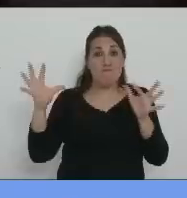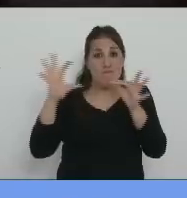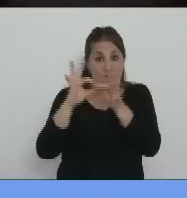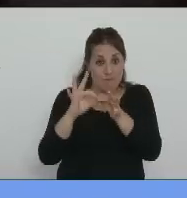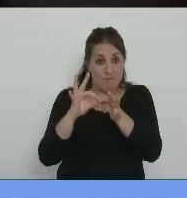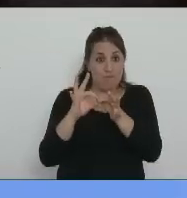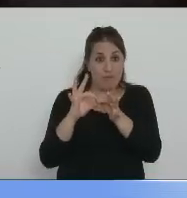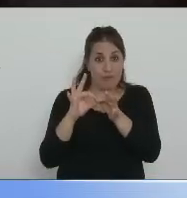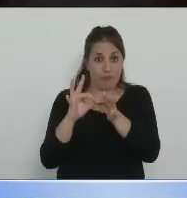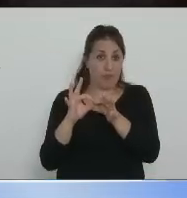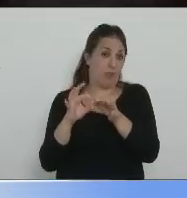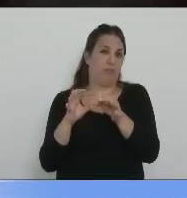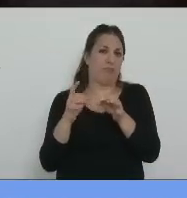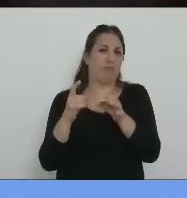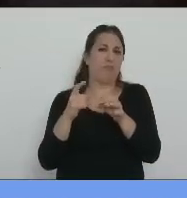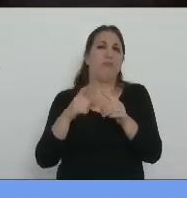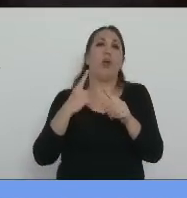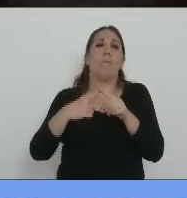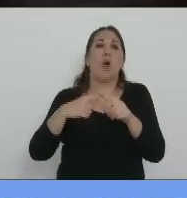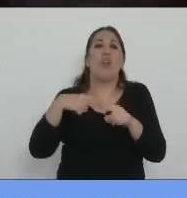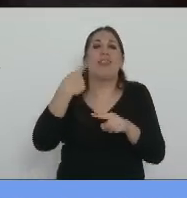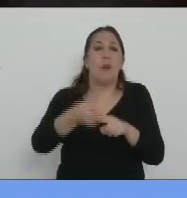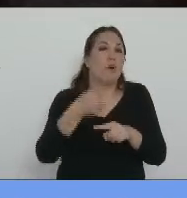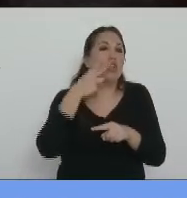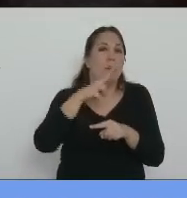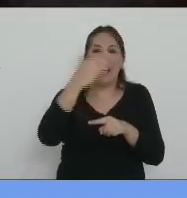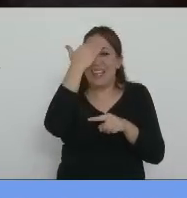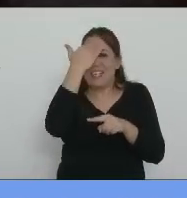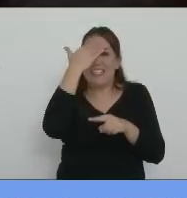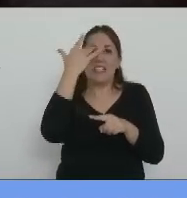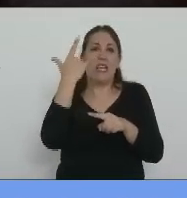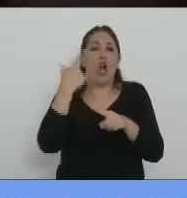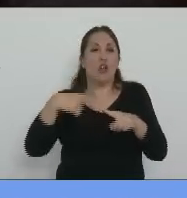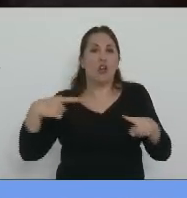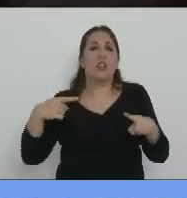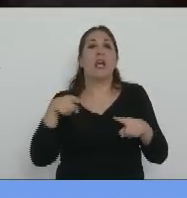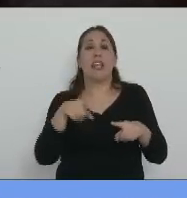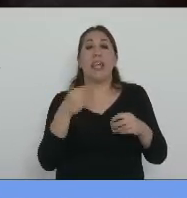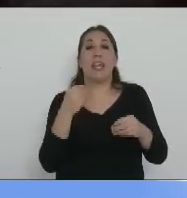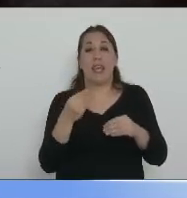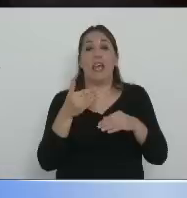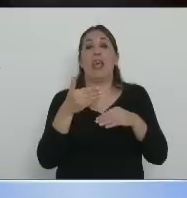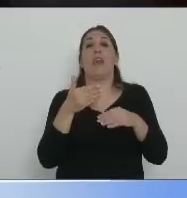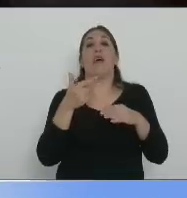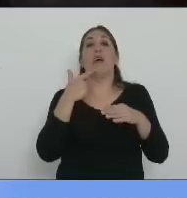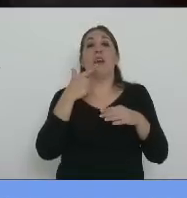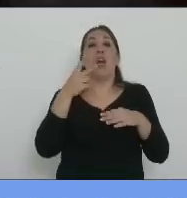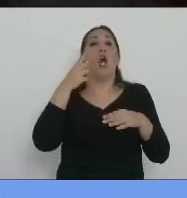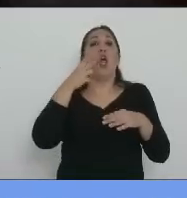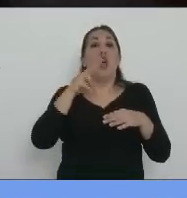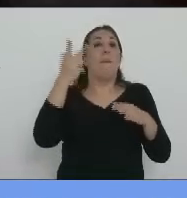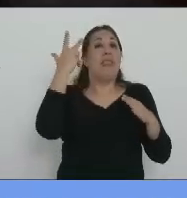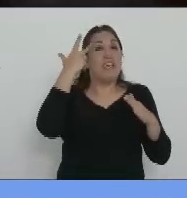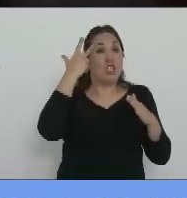por los convenios que después se firmaron en el 2015 que firmó cristina kirchner que a partir del año 2018 y